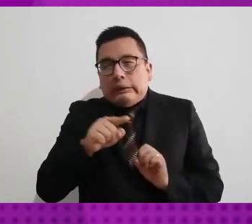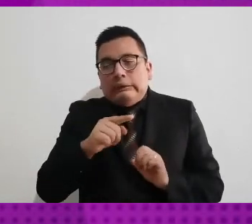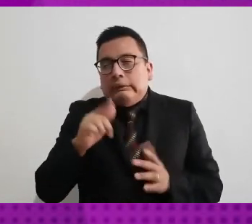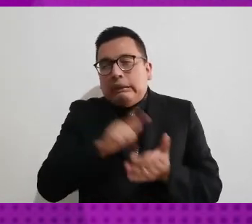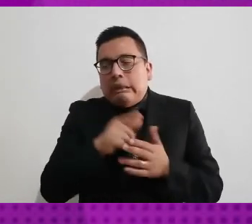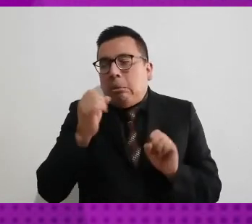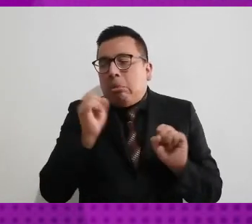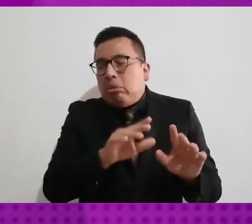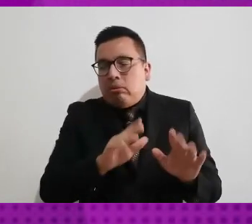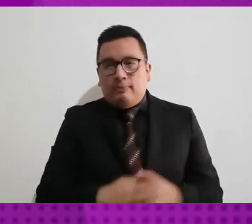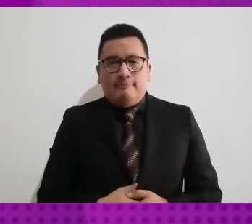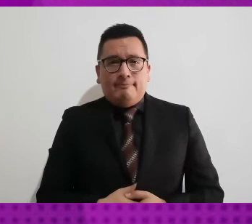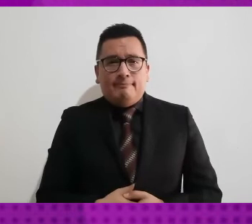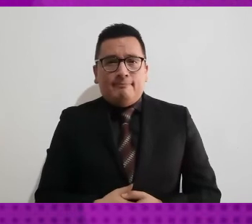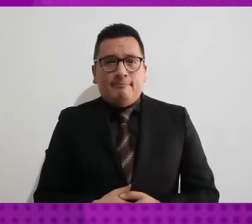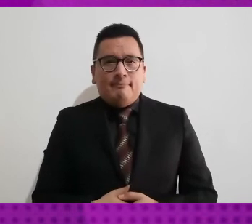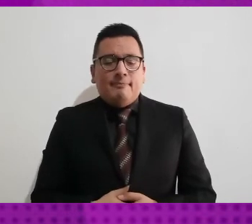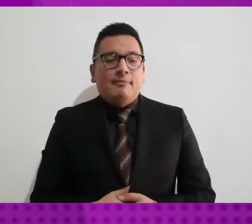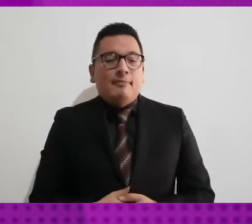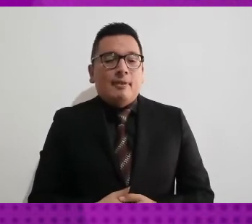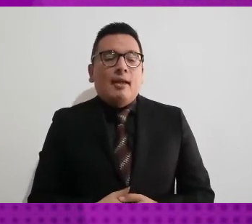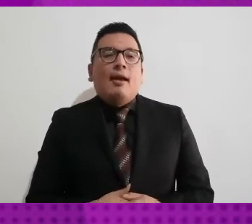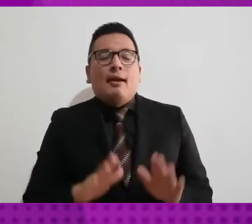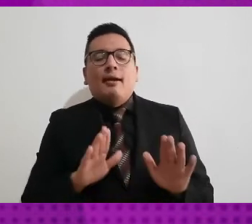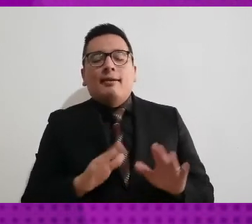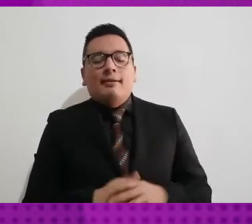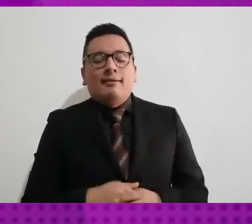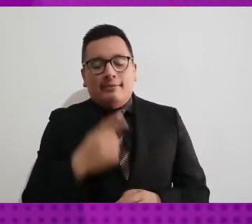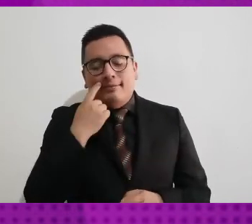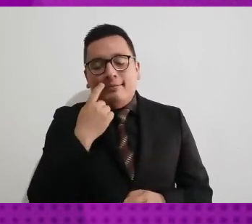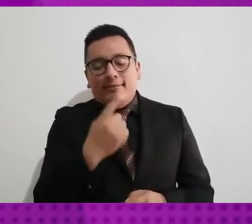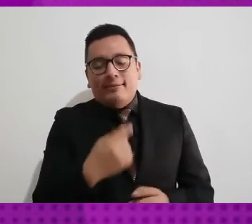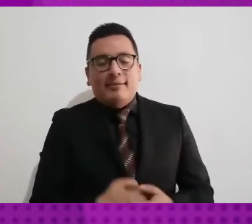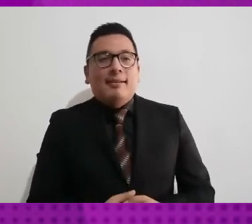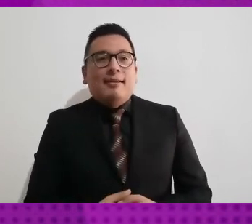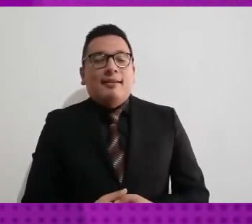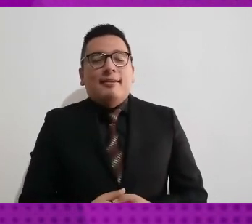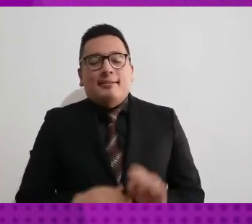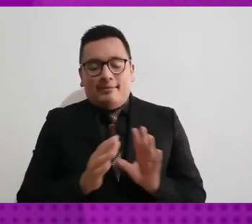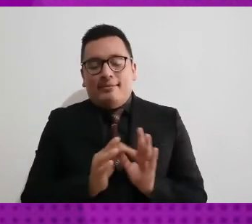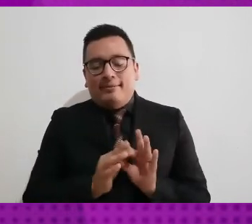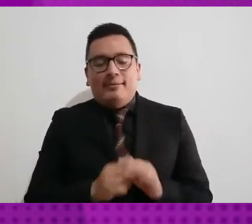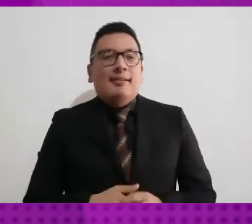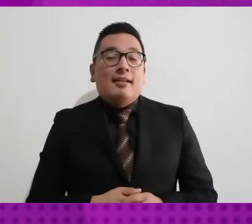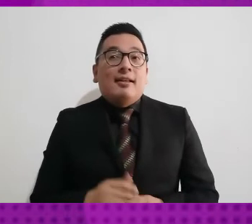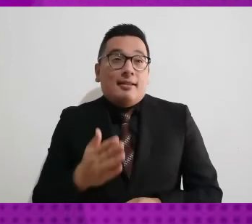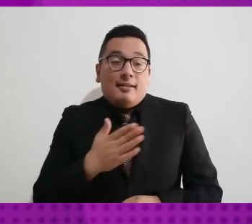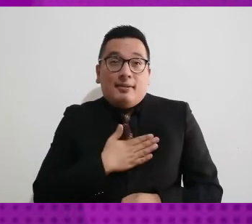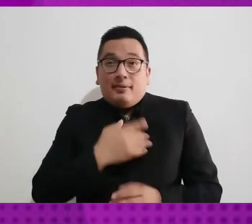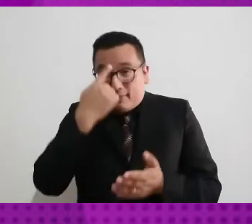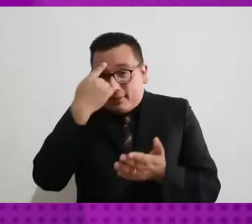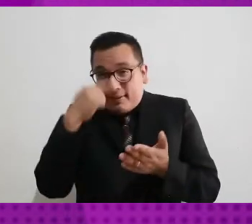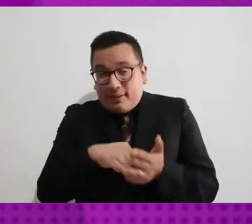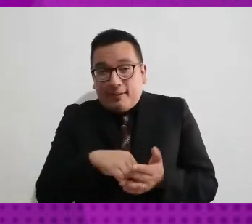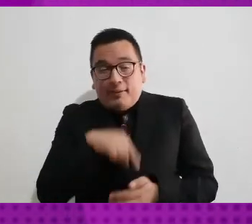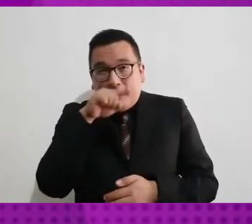la debemos de dejar? Antes, Gaby, si me lo permites, déjame reaccionar y ser empático con tu comentario. Yo sí creo que